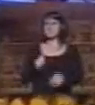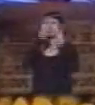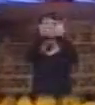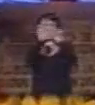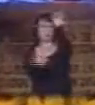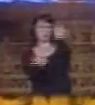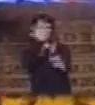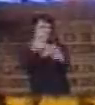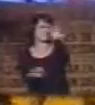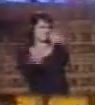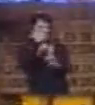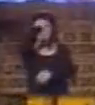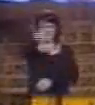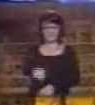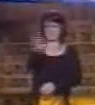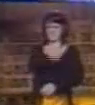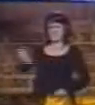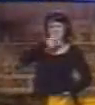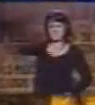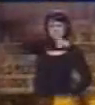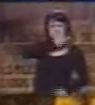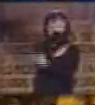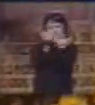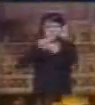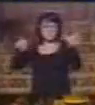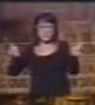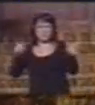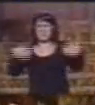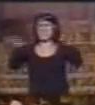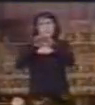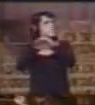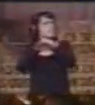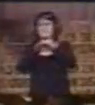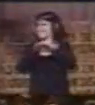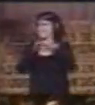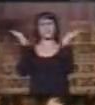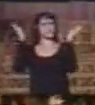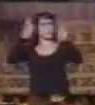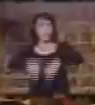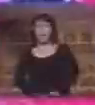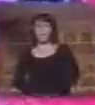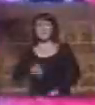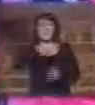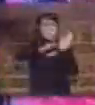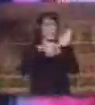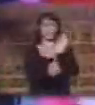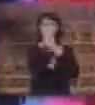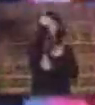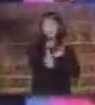social. En España las personas no tratan con igualdad. Que no haré más que una.